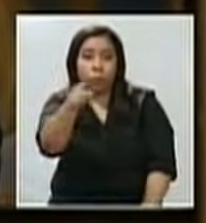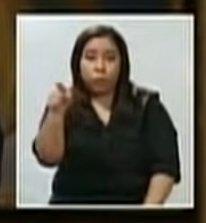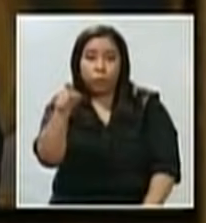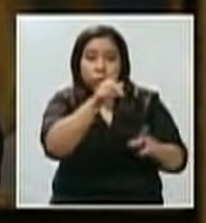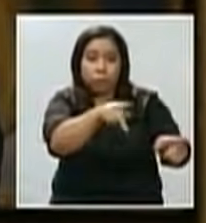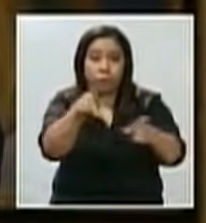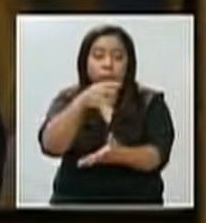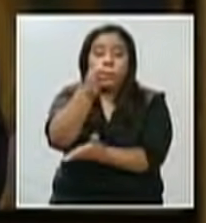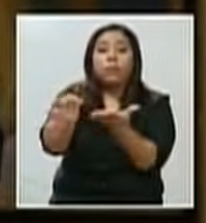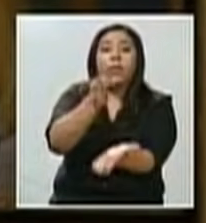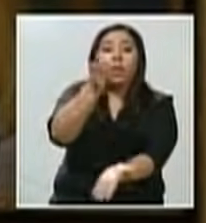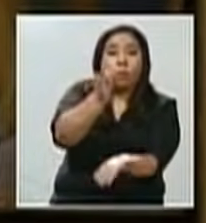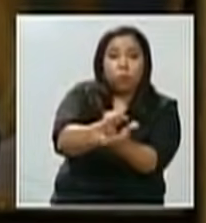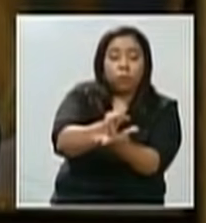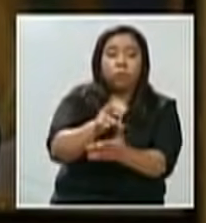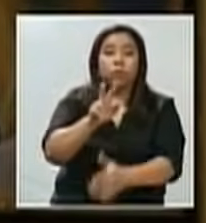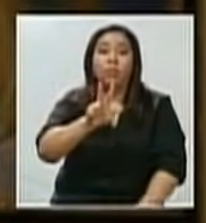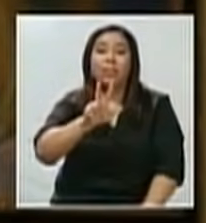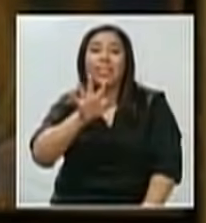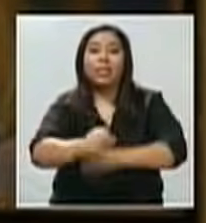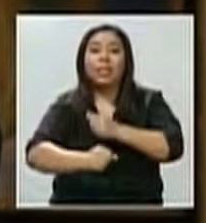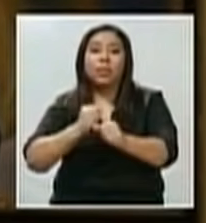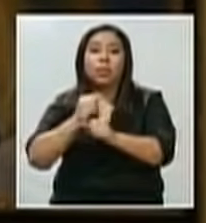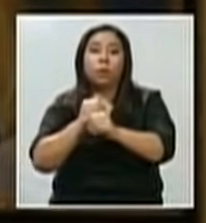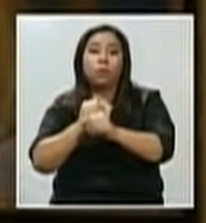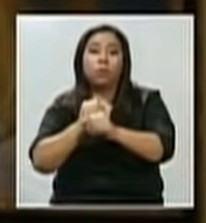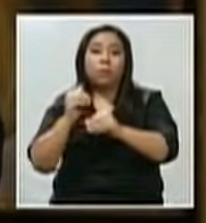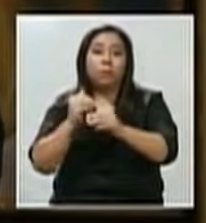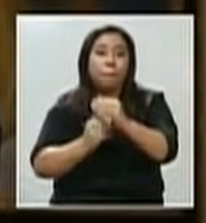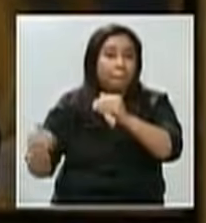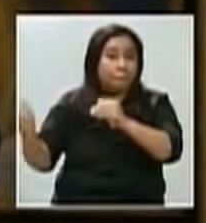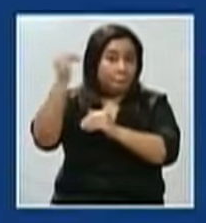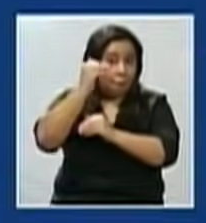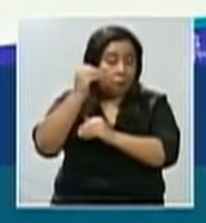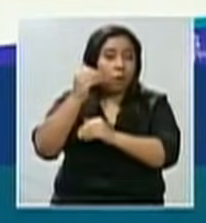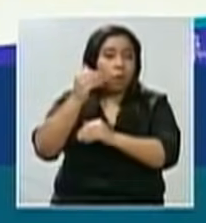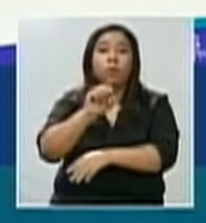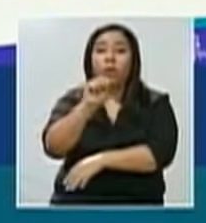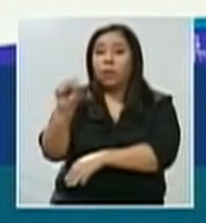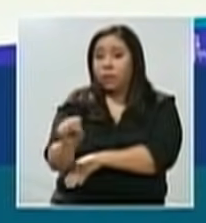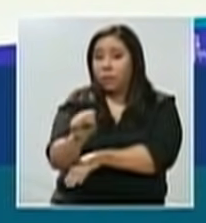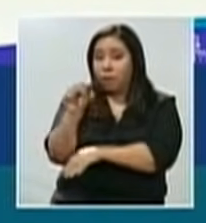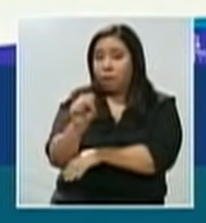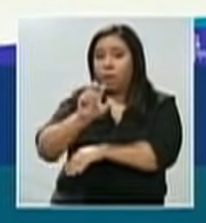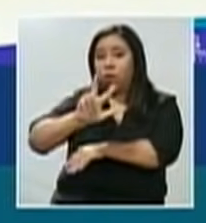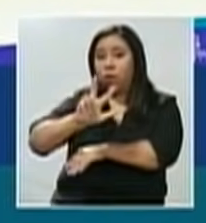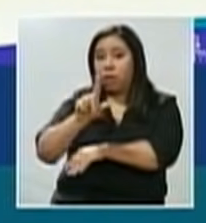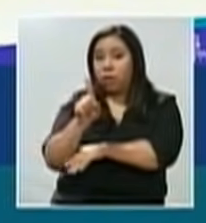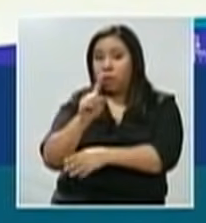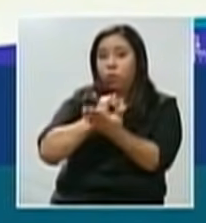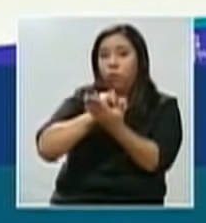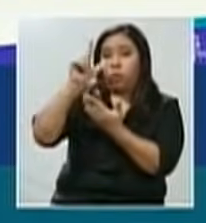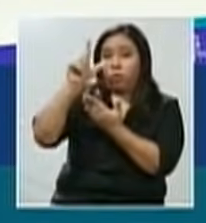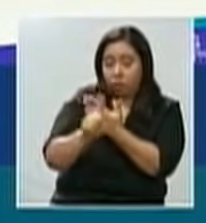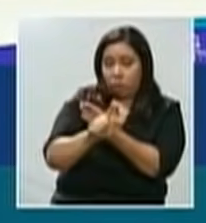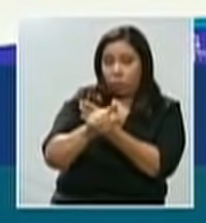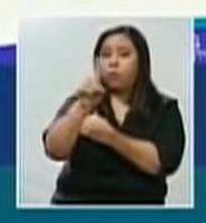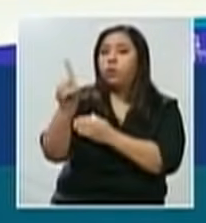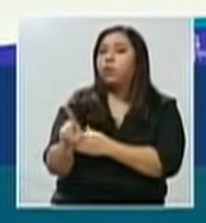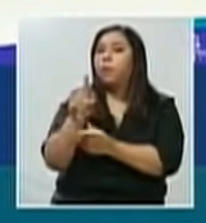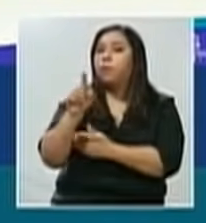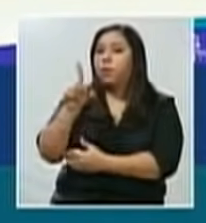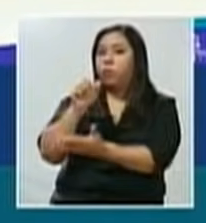Distrito Central mayores de 35 años, para que acudan a vacunarse este sábado 31 de julio y el domingo